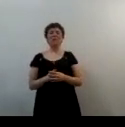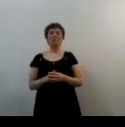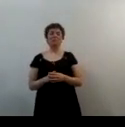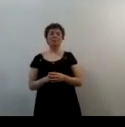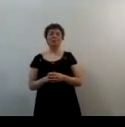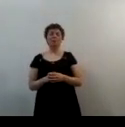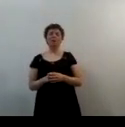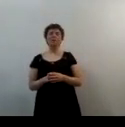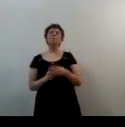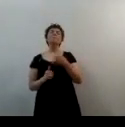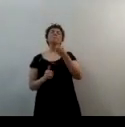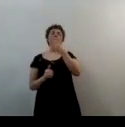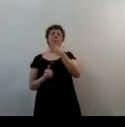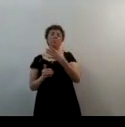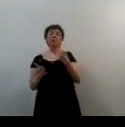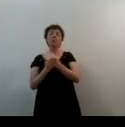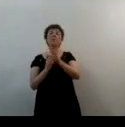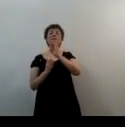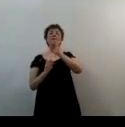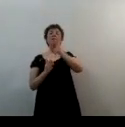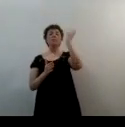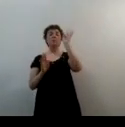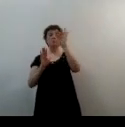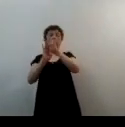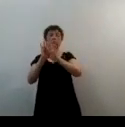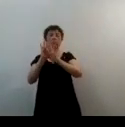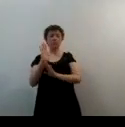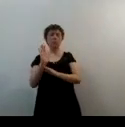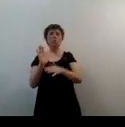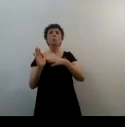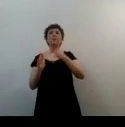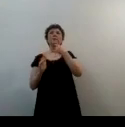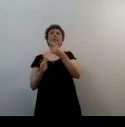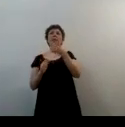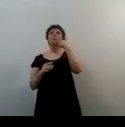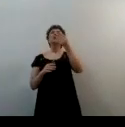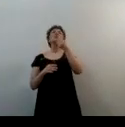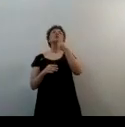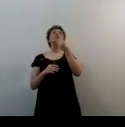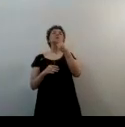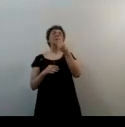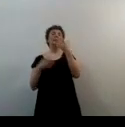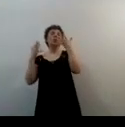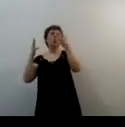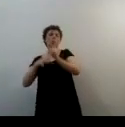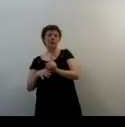Claro, todos estos alimentos, claro, tú puedes decir, nutricionalmente no son recomendables, ya.